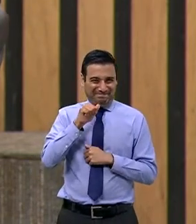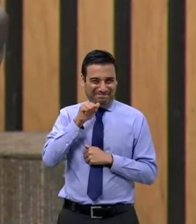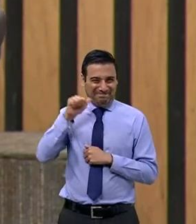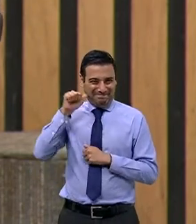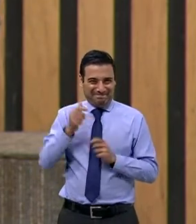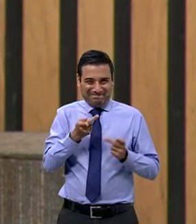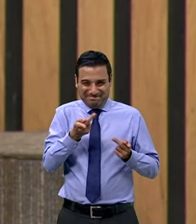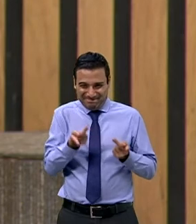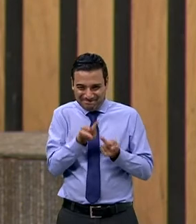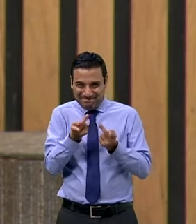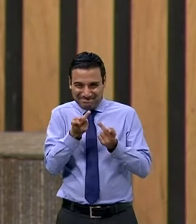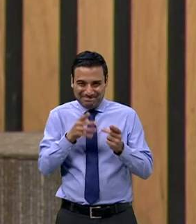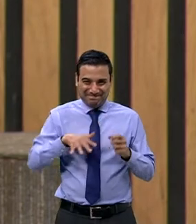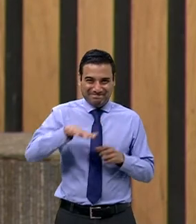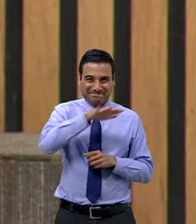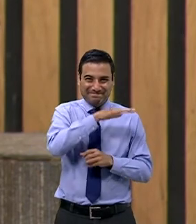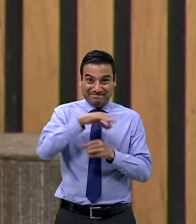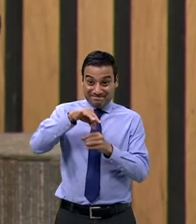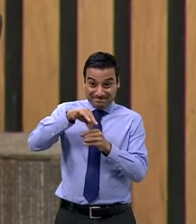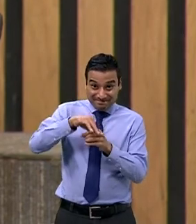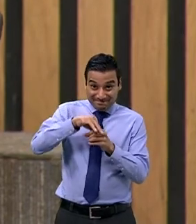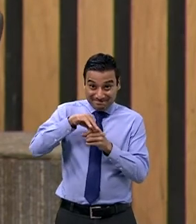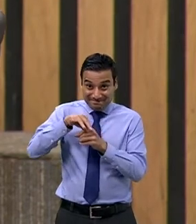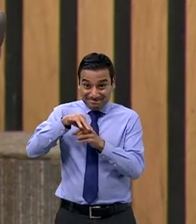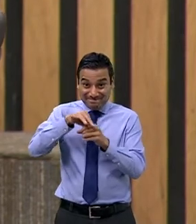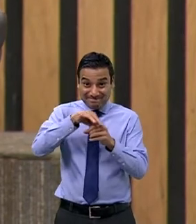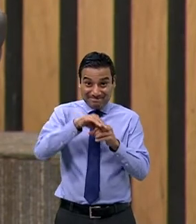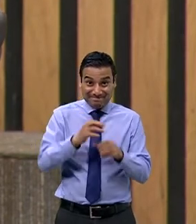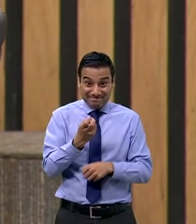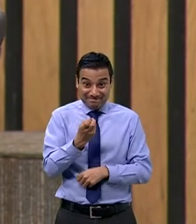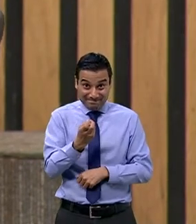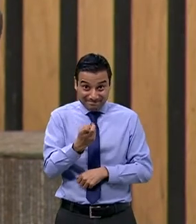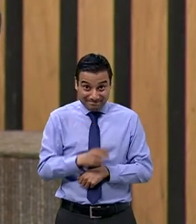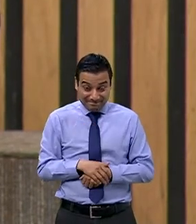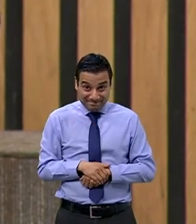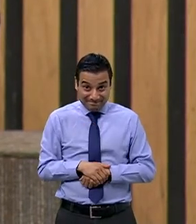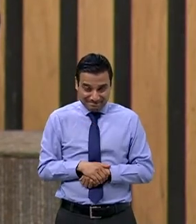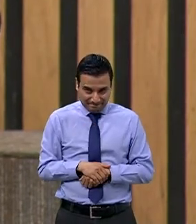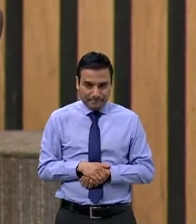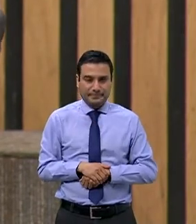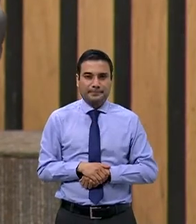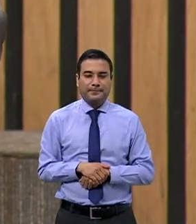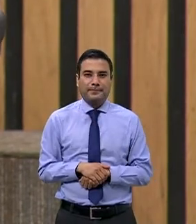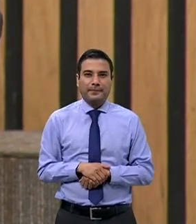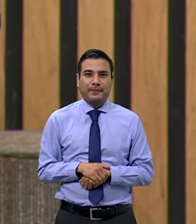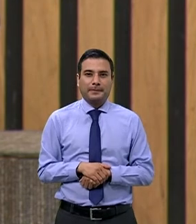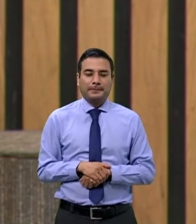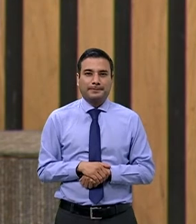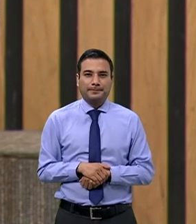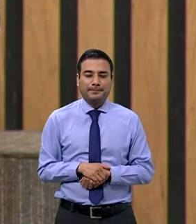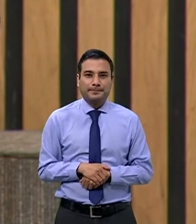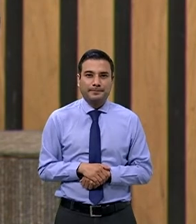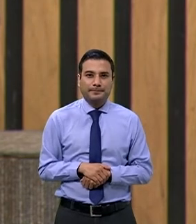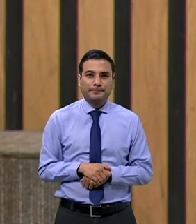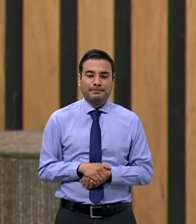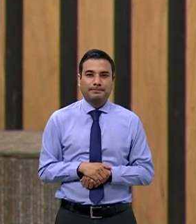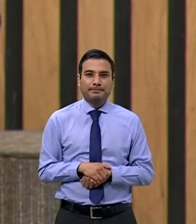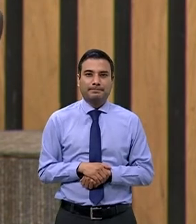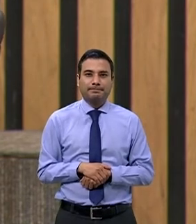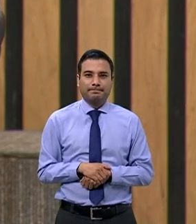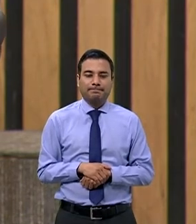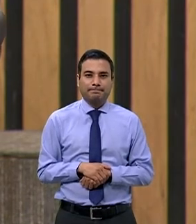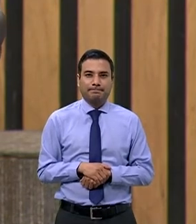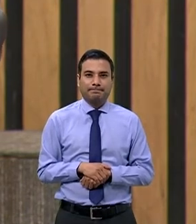para mantener electoralmente hablando una figura y una fuerza